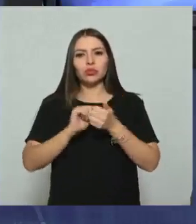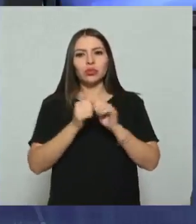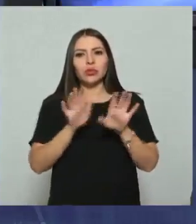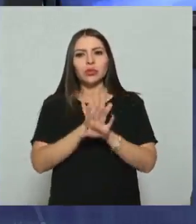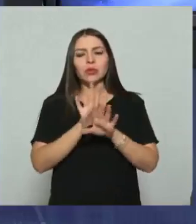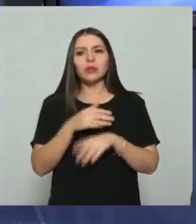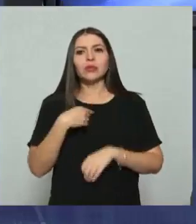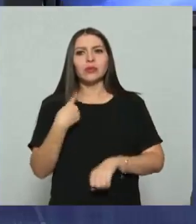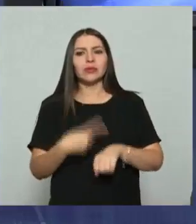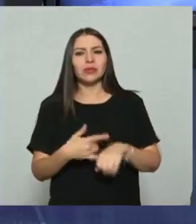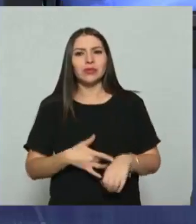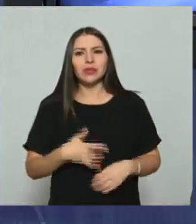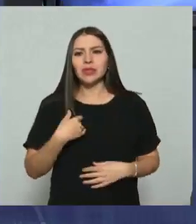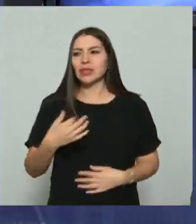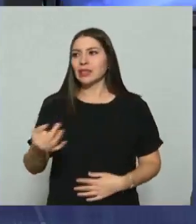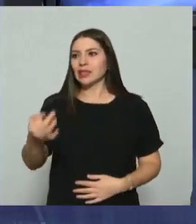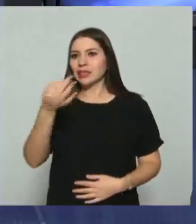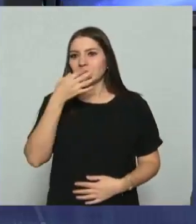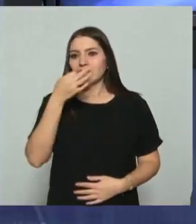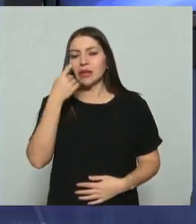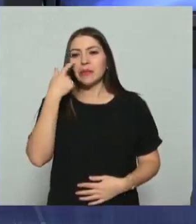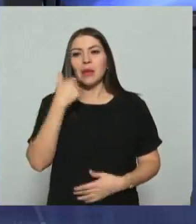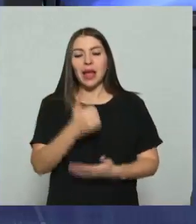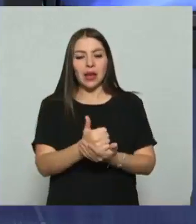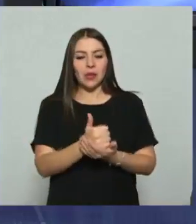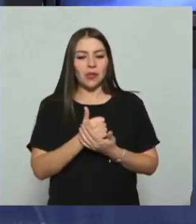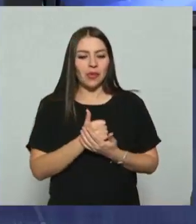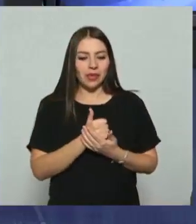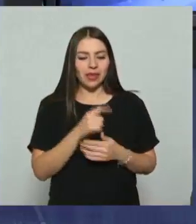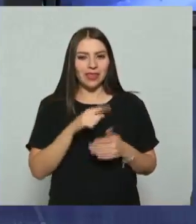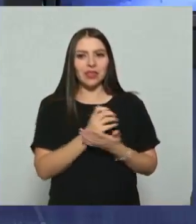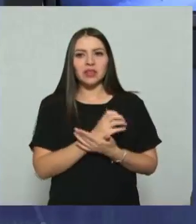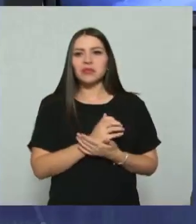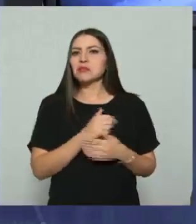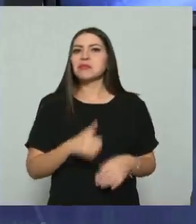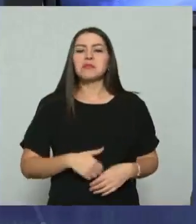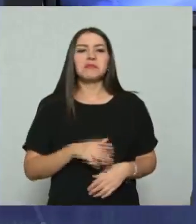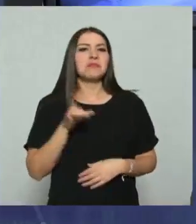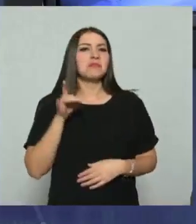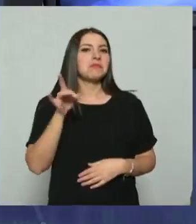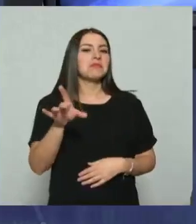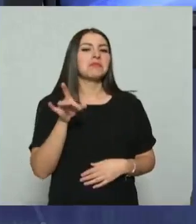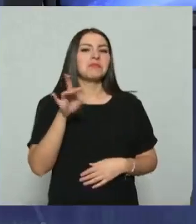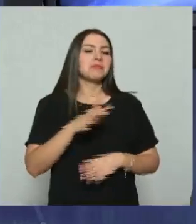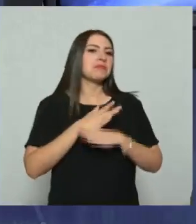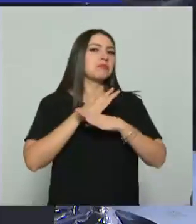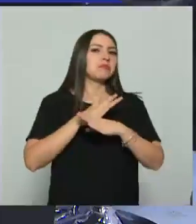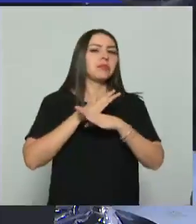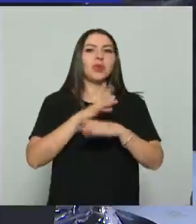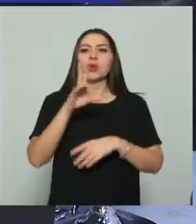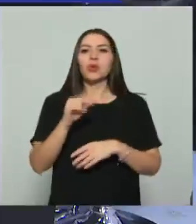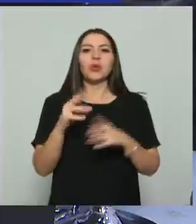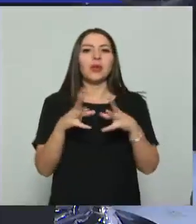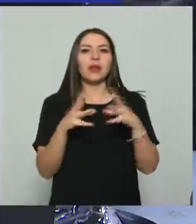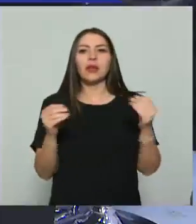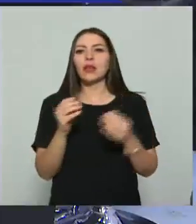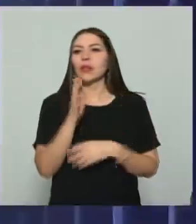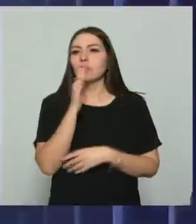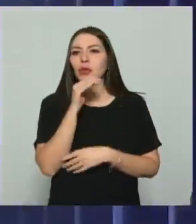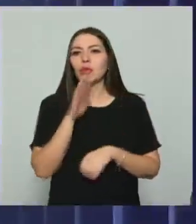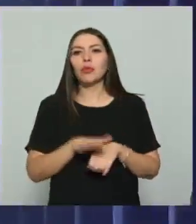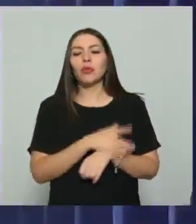tomo un antibiótico que supuestamente me va a ayudar para lo que tengo y ya no me está ayudando. Ya no hace efecto. Exactamente. Debido a que esa